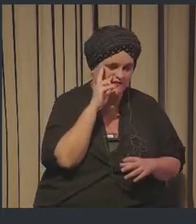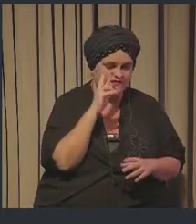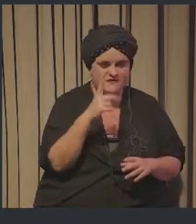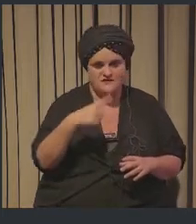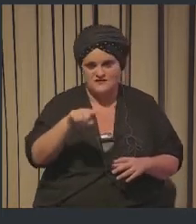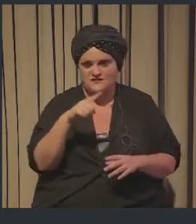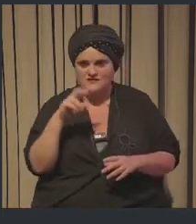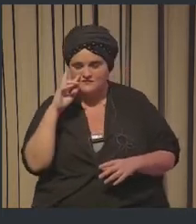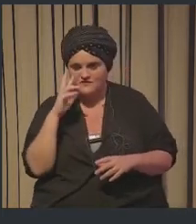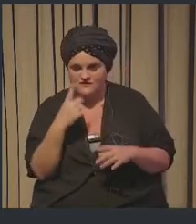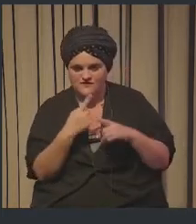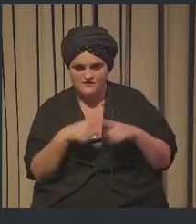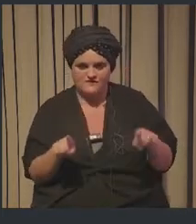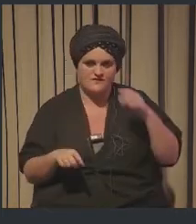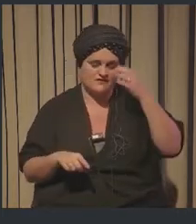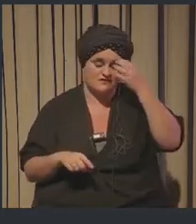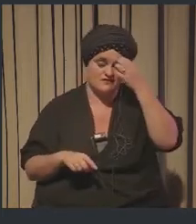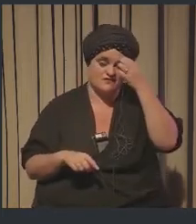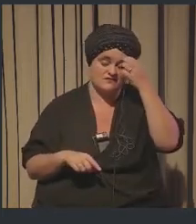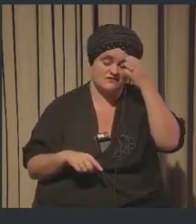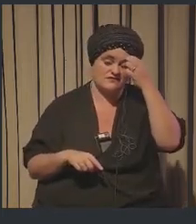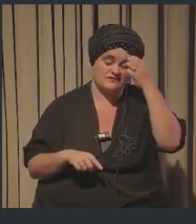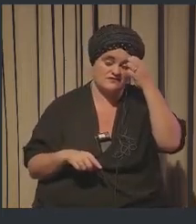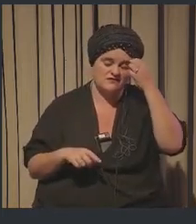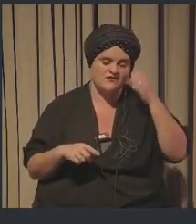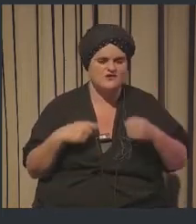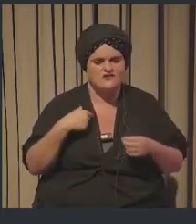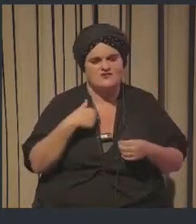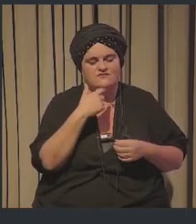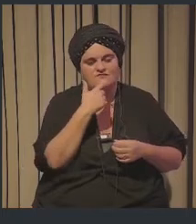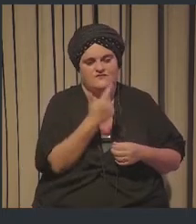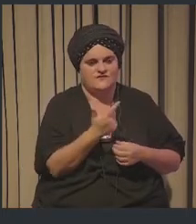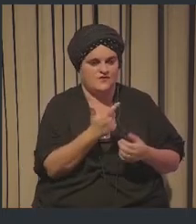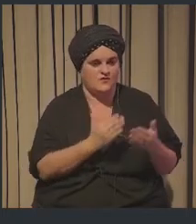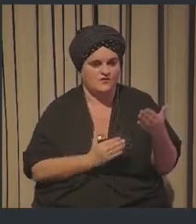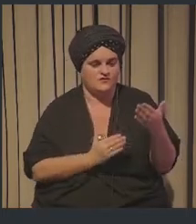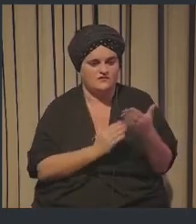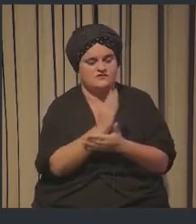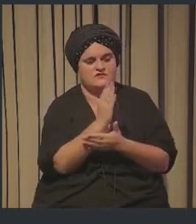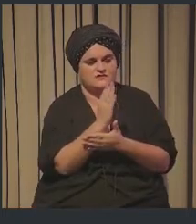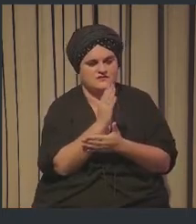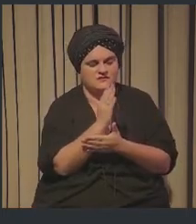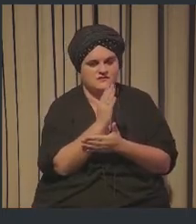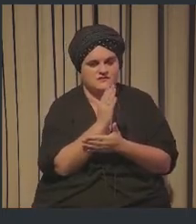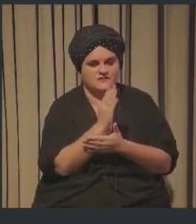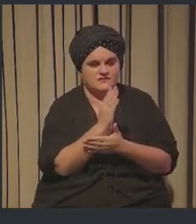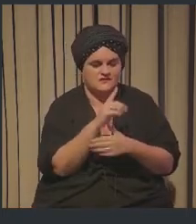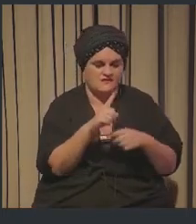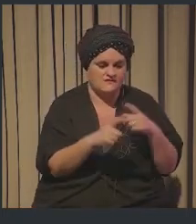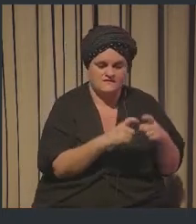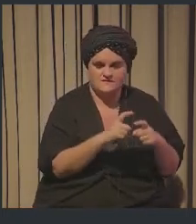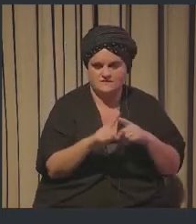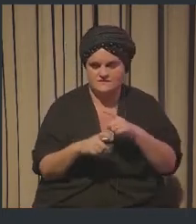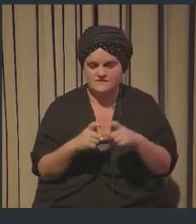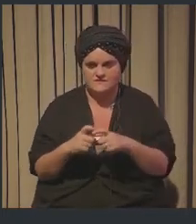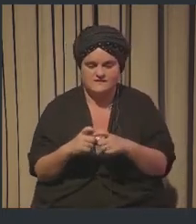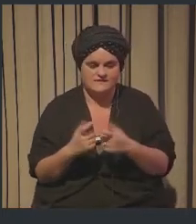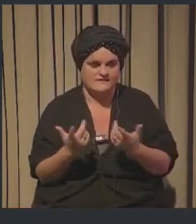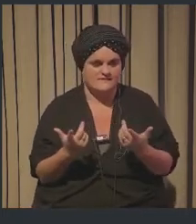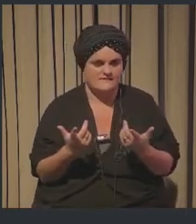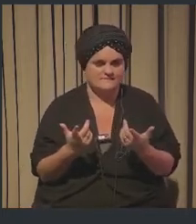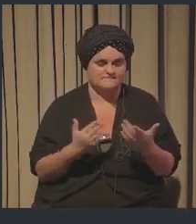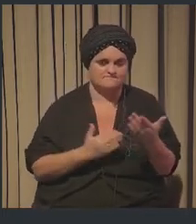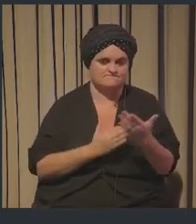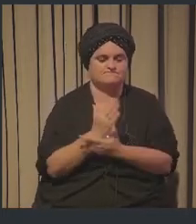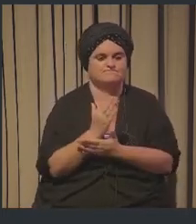creciendo en este mundo. Así que yo diría que las disrupciones, comparando nuestras dos familias, la disrupción es algo a